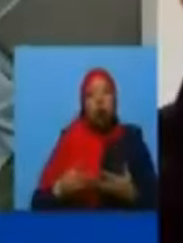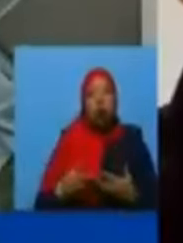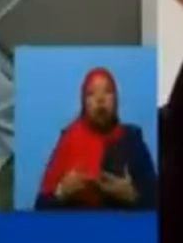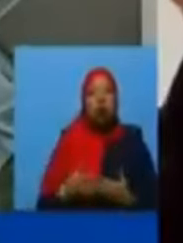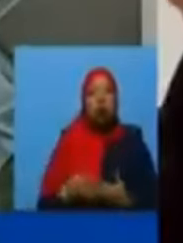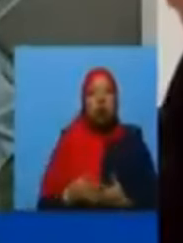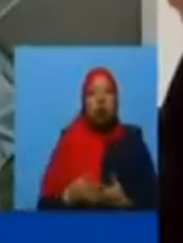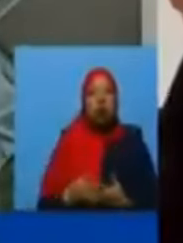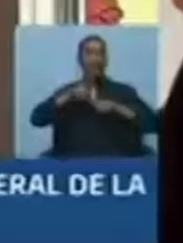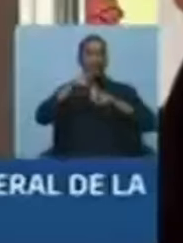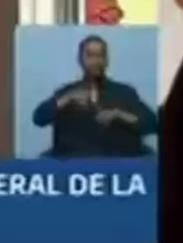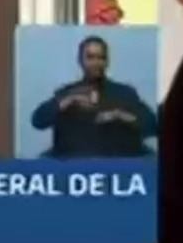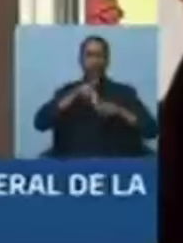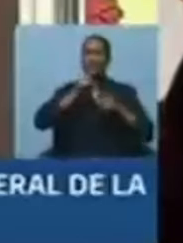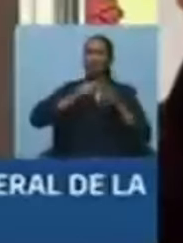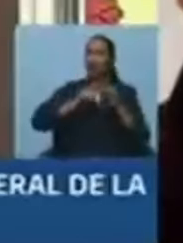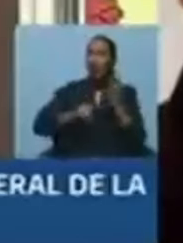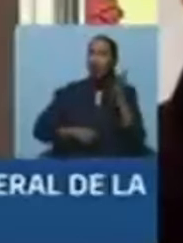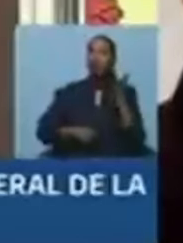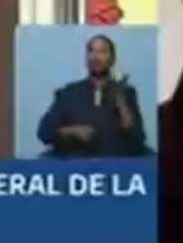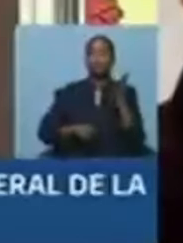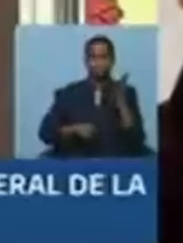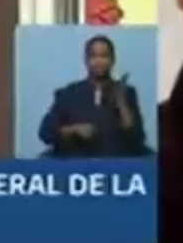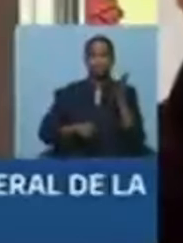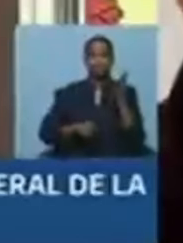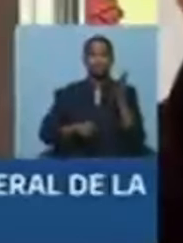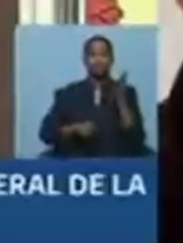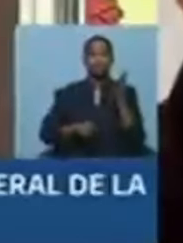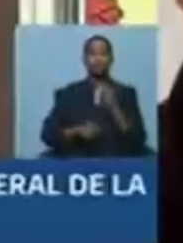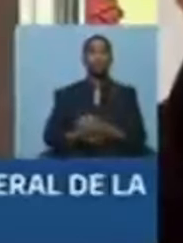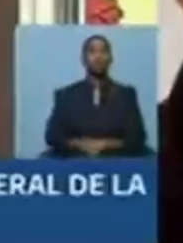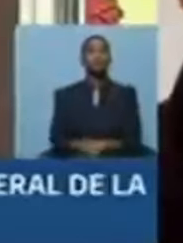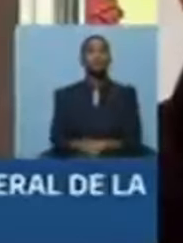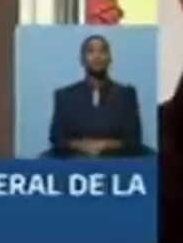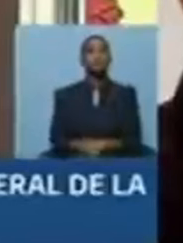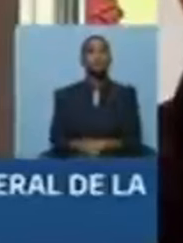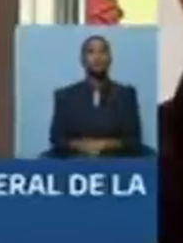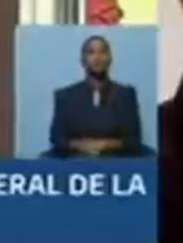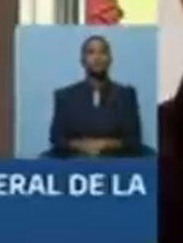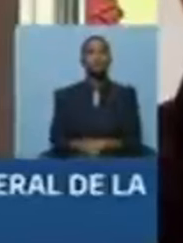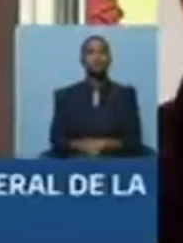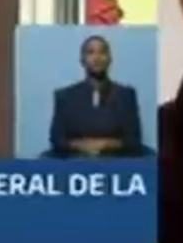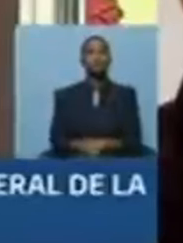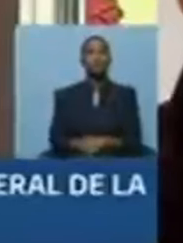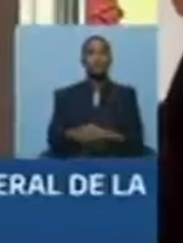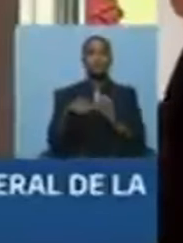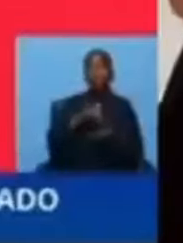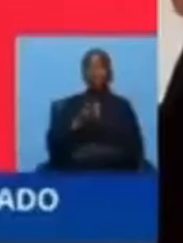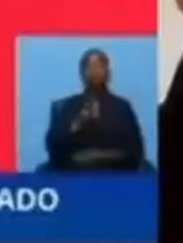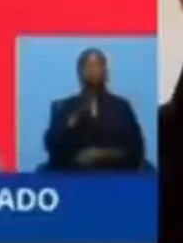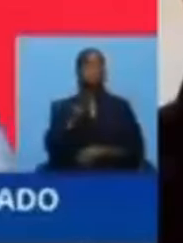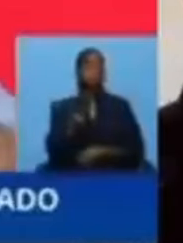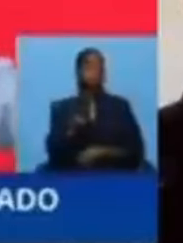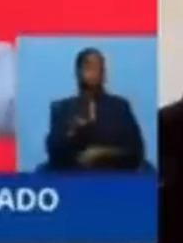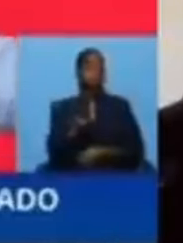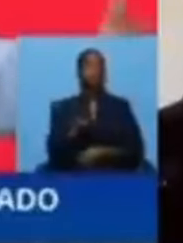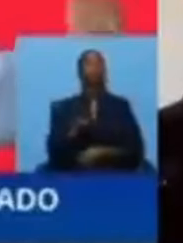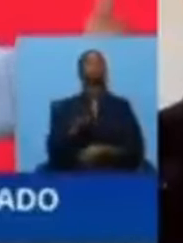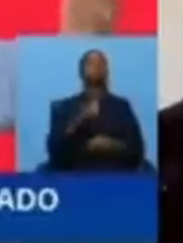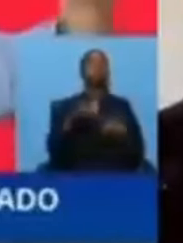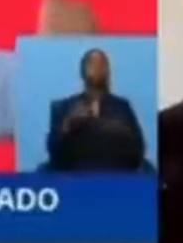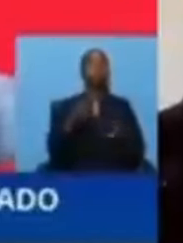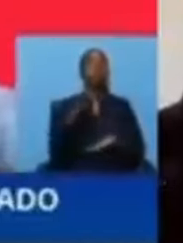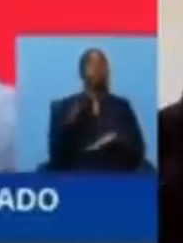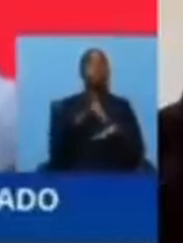de los titulares internacionales. Pero yo creo que también la sociedad venezolana no va a dejar de insistir en la necesidad, en